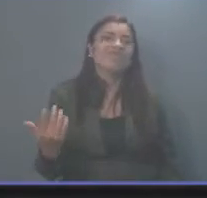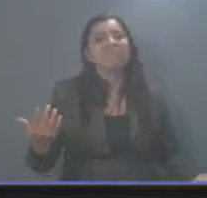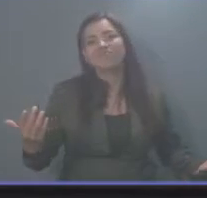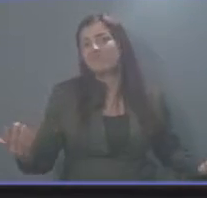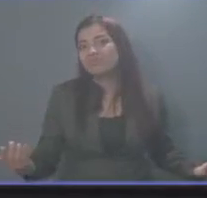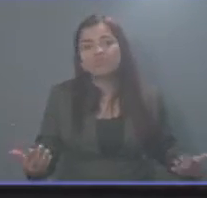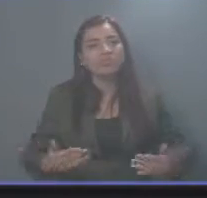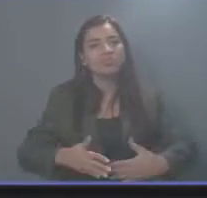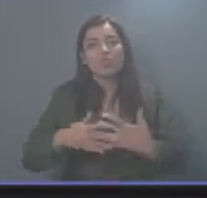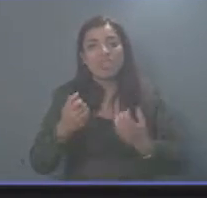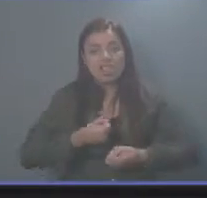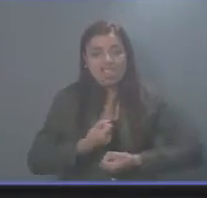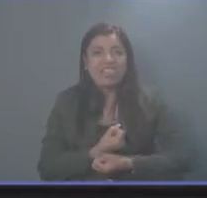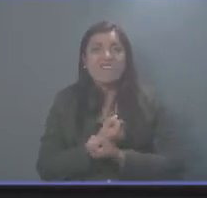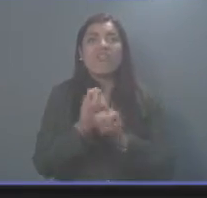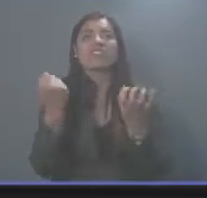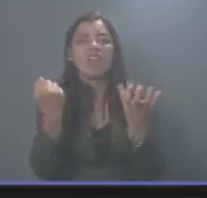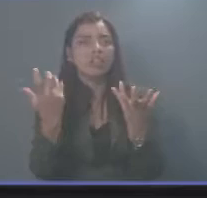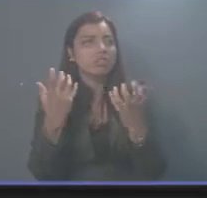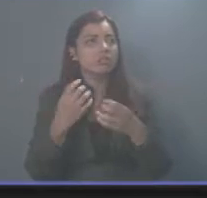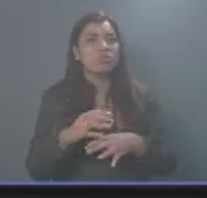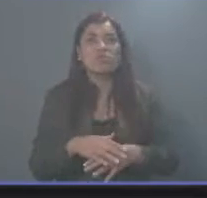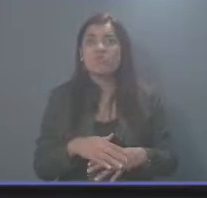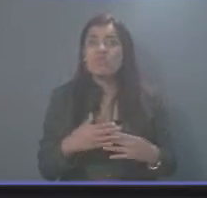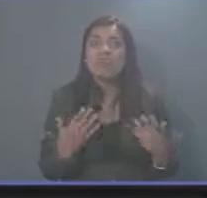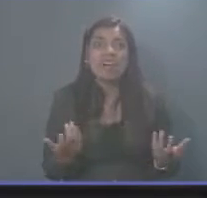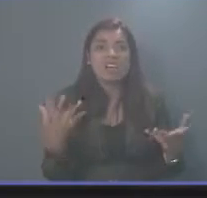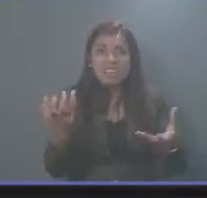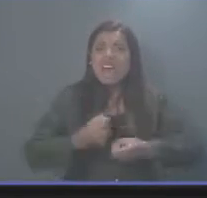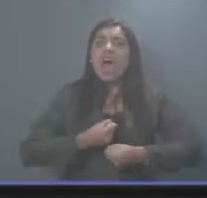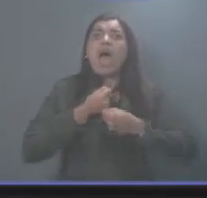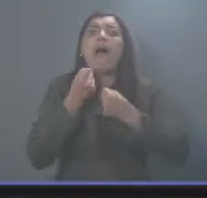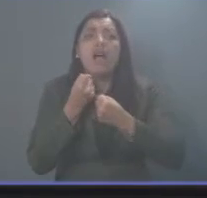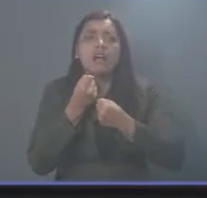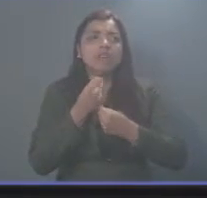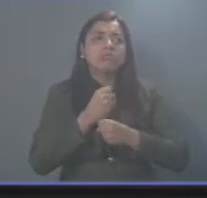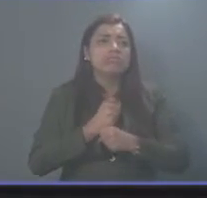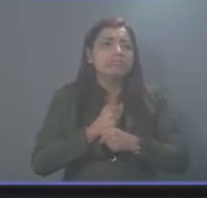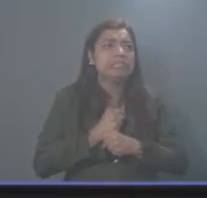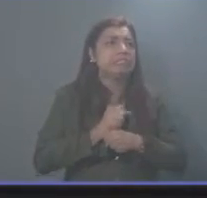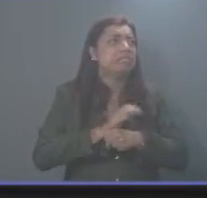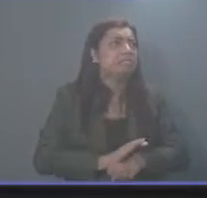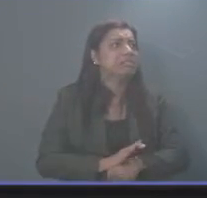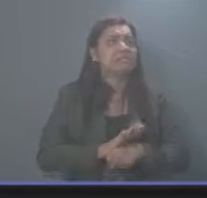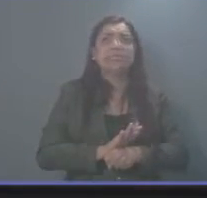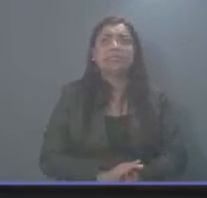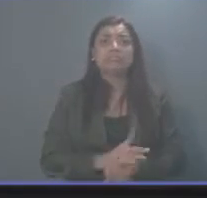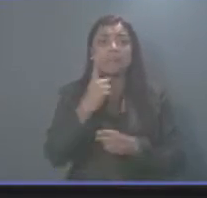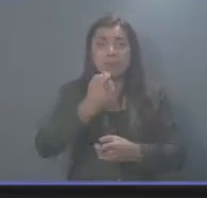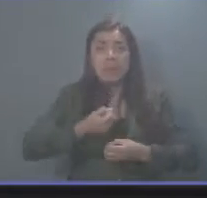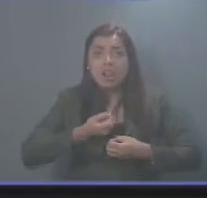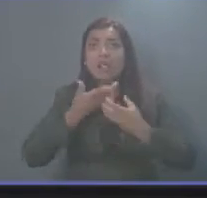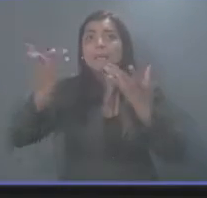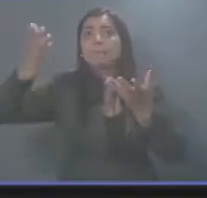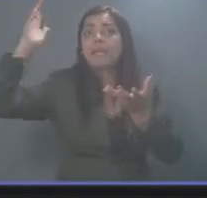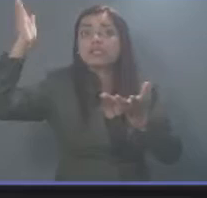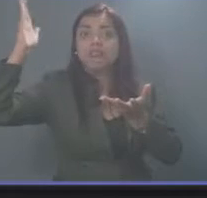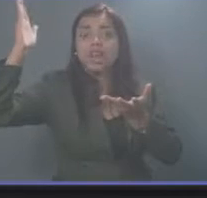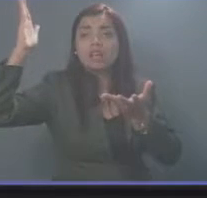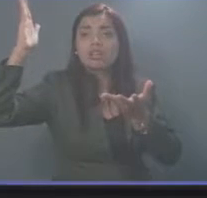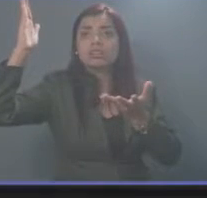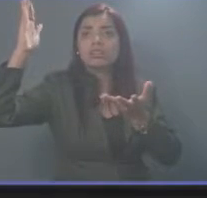hay libertades, donde no se puede expresar, porque todo el que se expresa